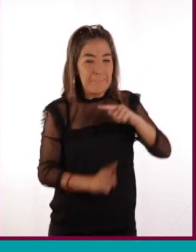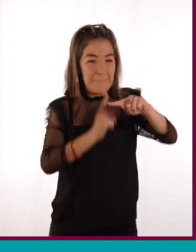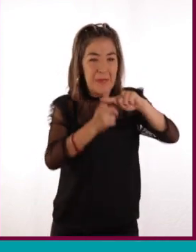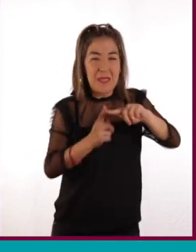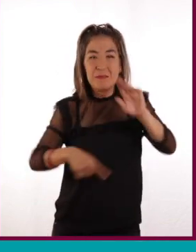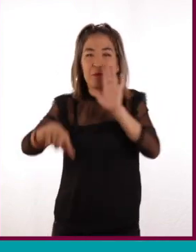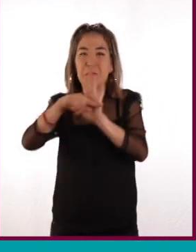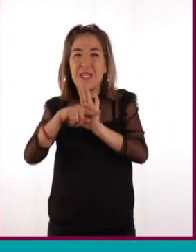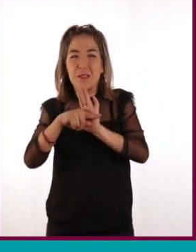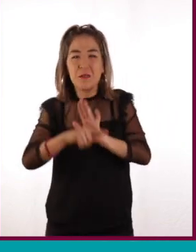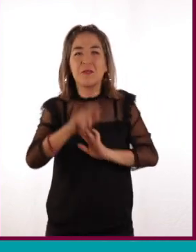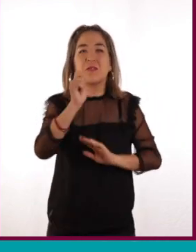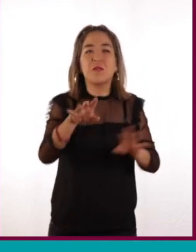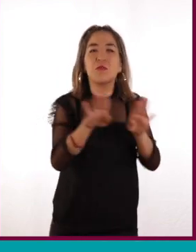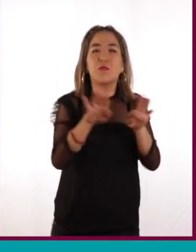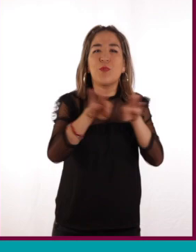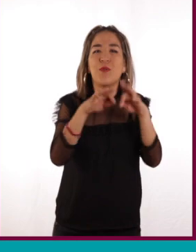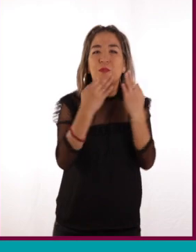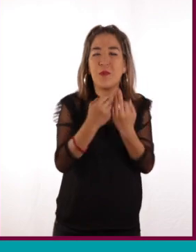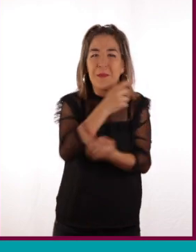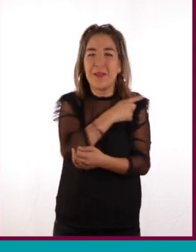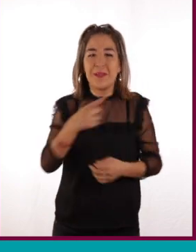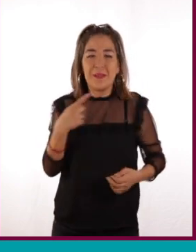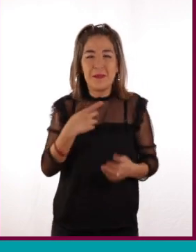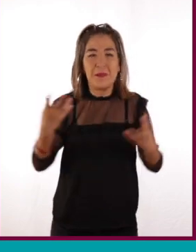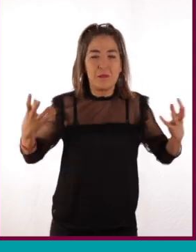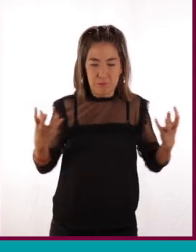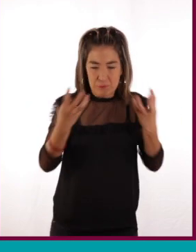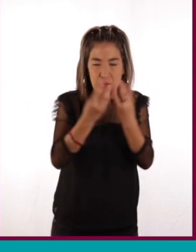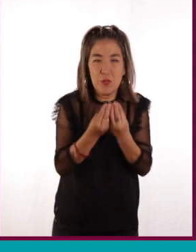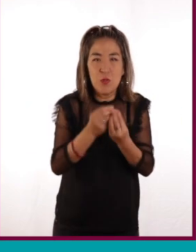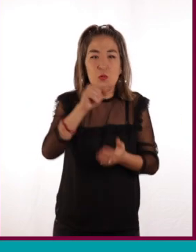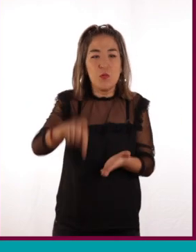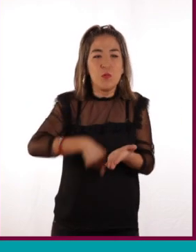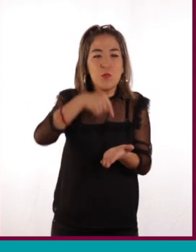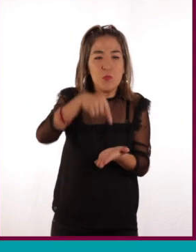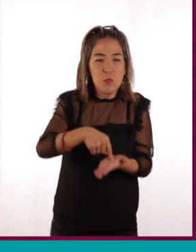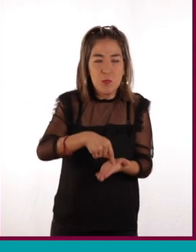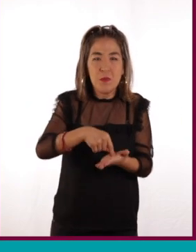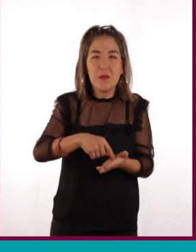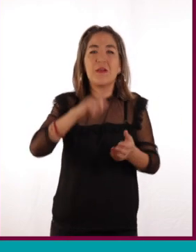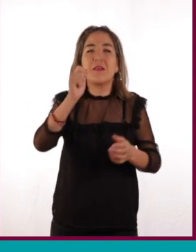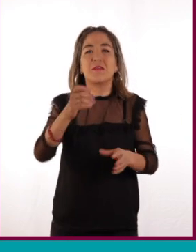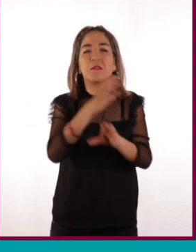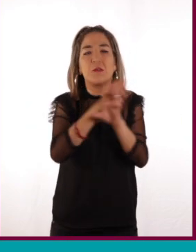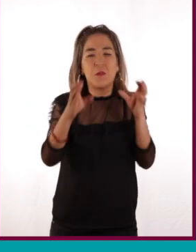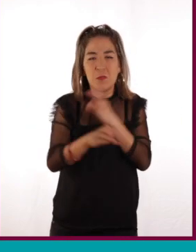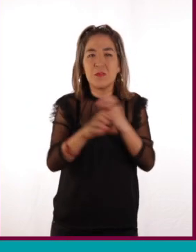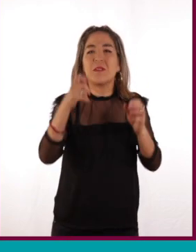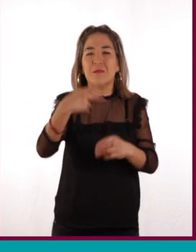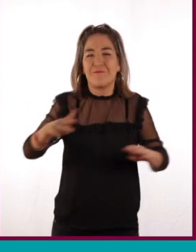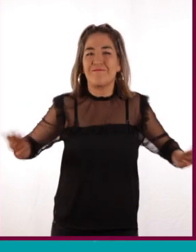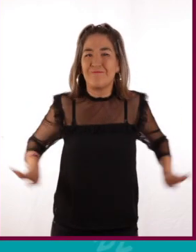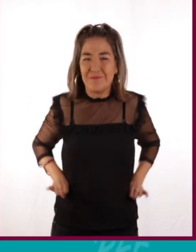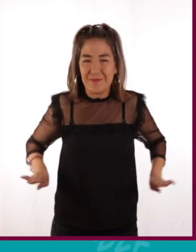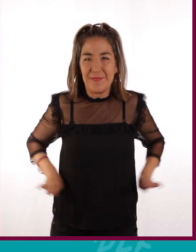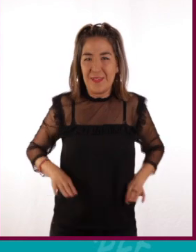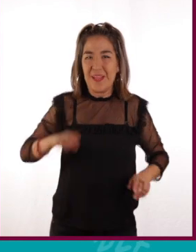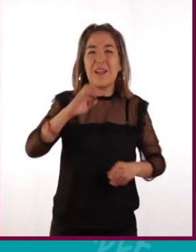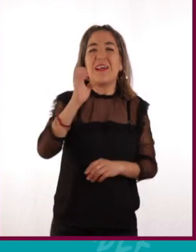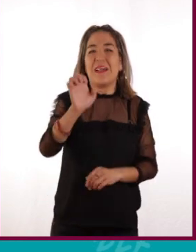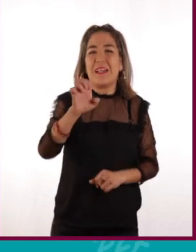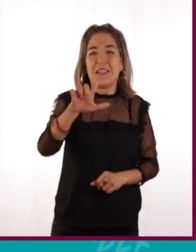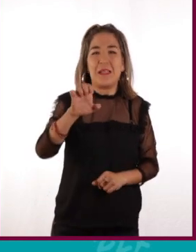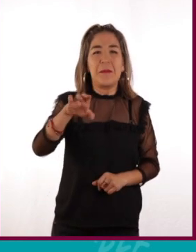nos habla de la forma de racionalizar tanto el manejo espacial como el manejo de los elementos. Entonces